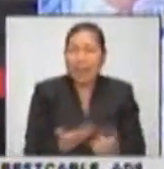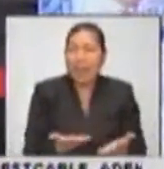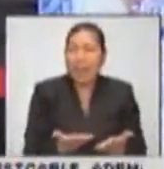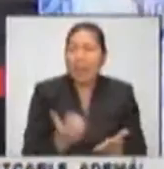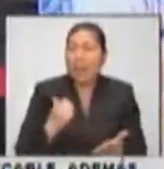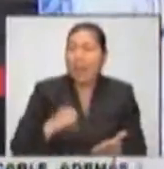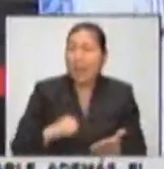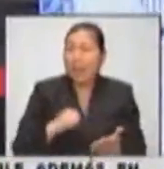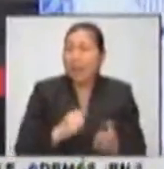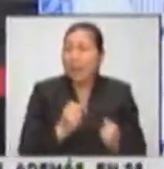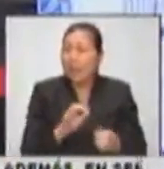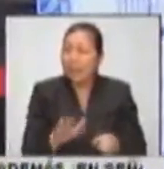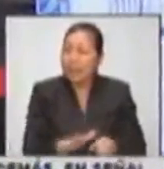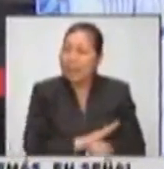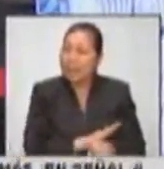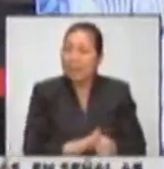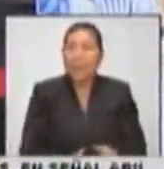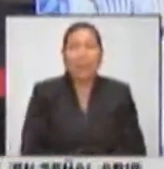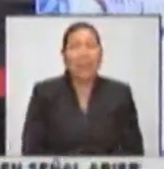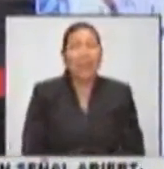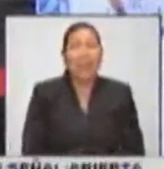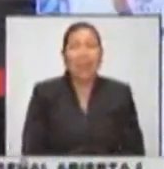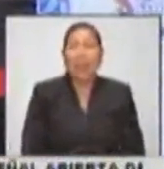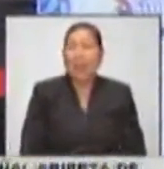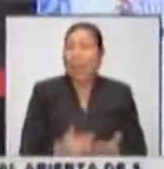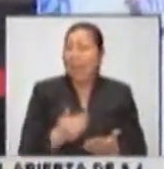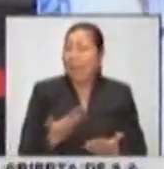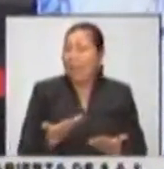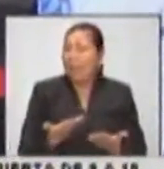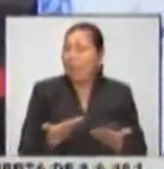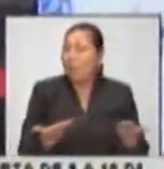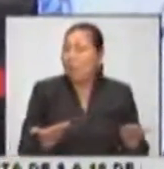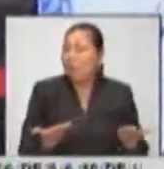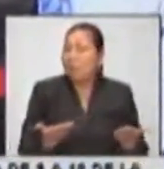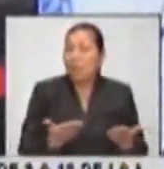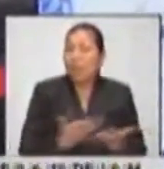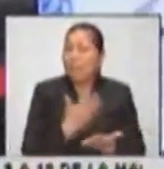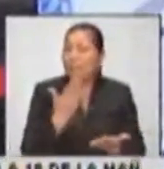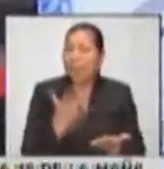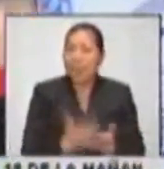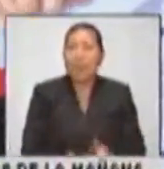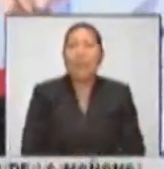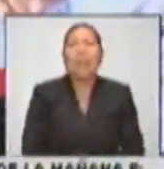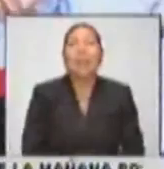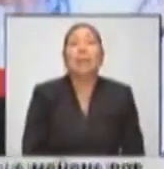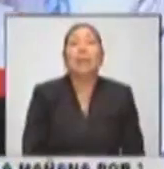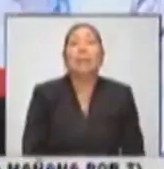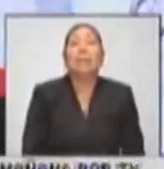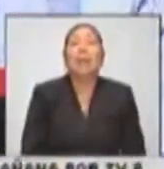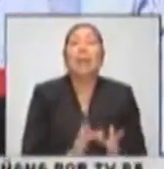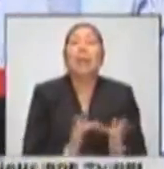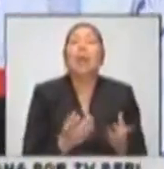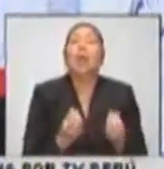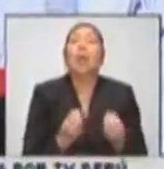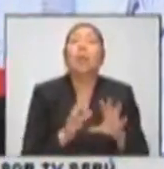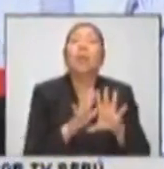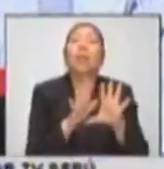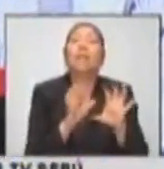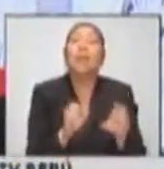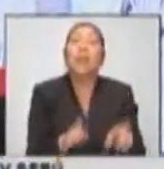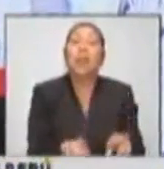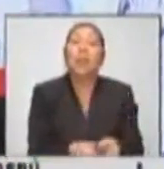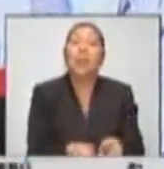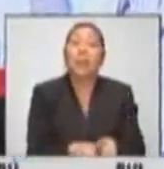los alcaldes de manera eficiente, hay daños que se están ocasionando. ¿Cómo va a ser evaluado esto